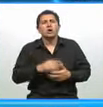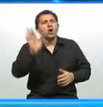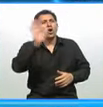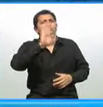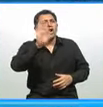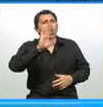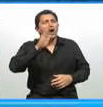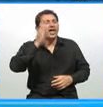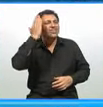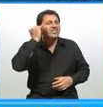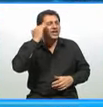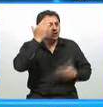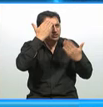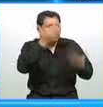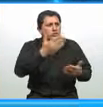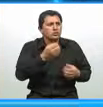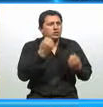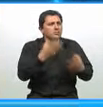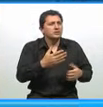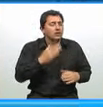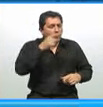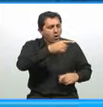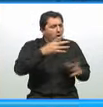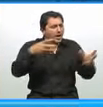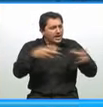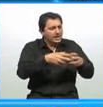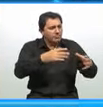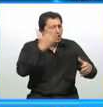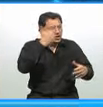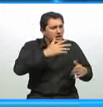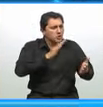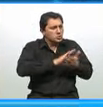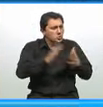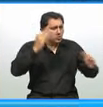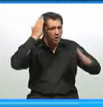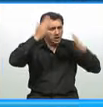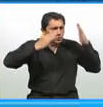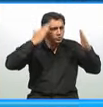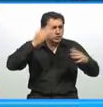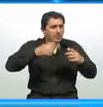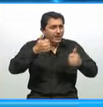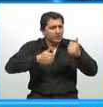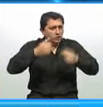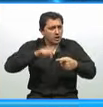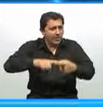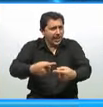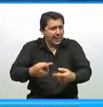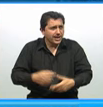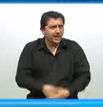tal? Te saluda Diego Iglesias. Bueno, ¿estás ilusionado entonces con este equipo de San Lorenzo para lo que es el torneo de la Liga?